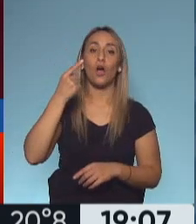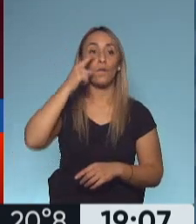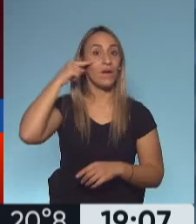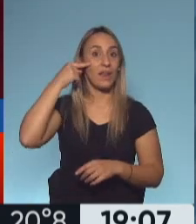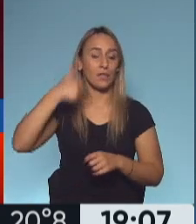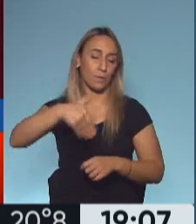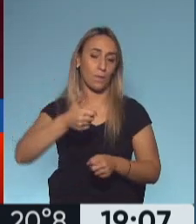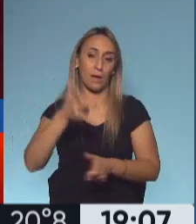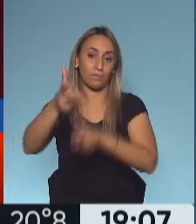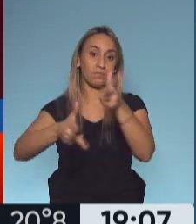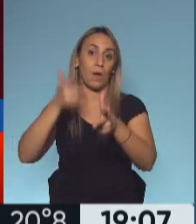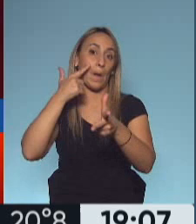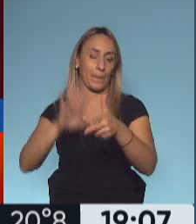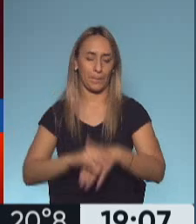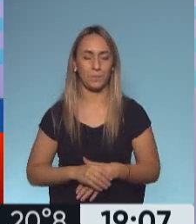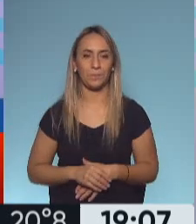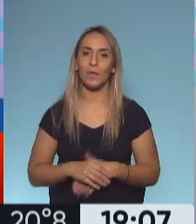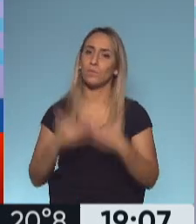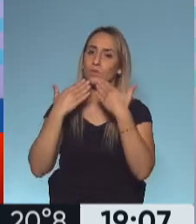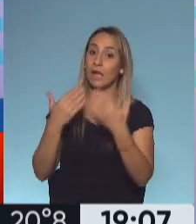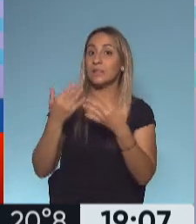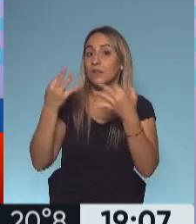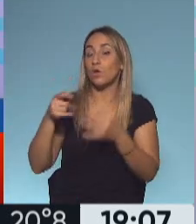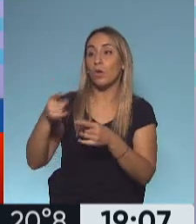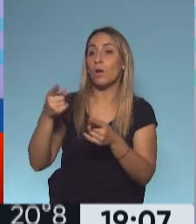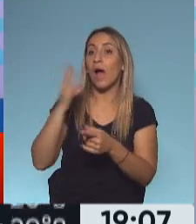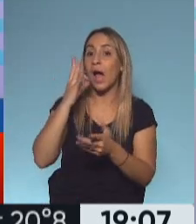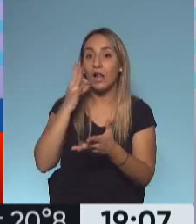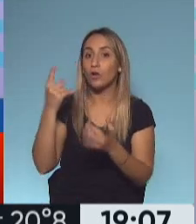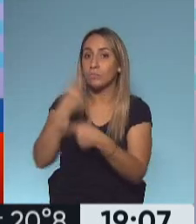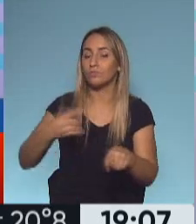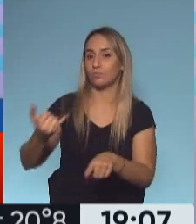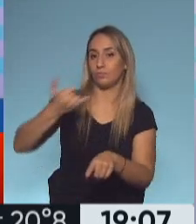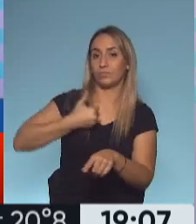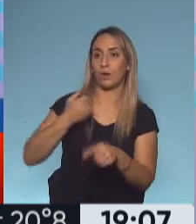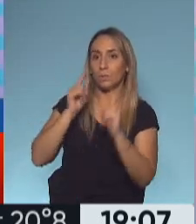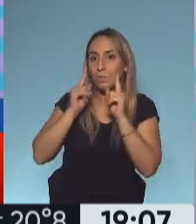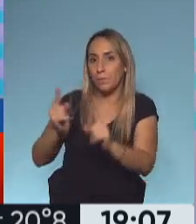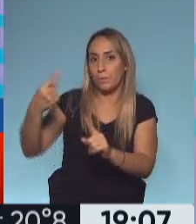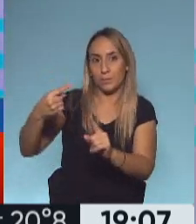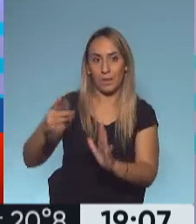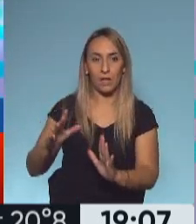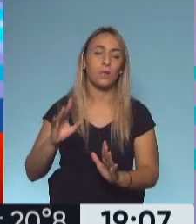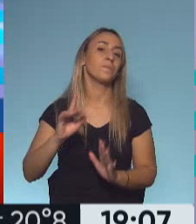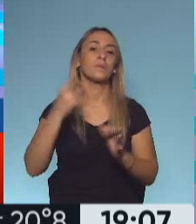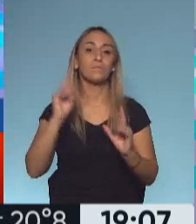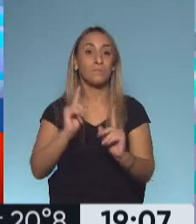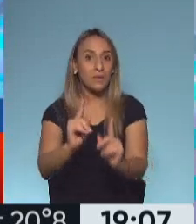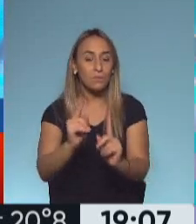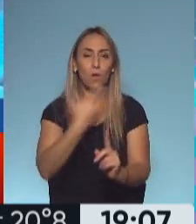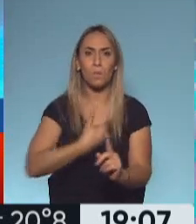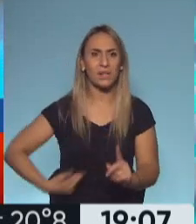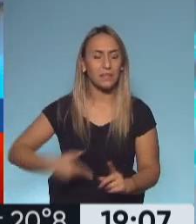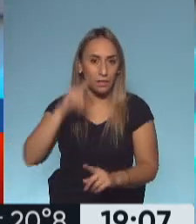Fernández. Bien, Gastón, gracias. Por supuesto que tendrá prioridad esa información para nosotros. Recordemos que el presidente Alberto Fernández está saliendo de un cuadro justamente